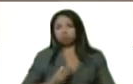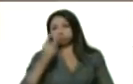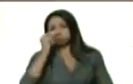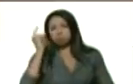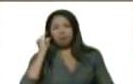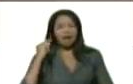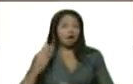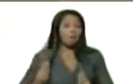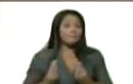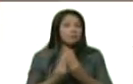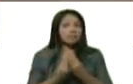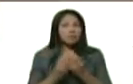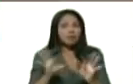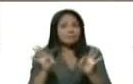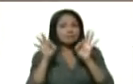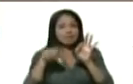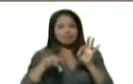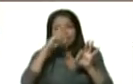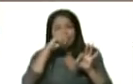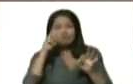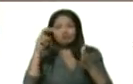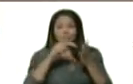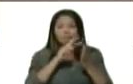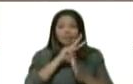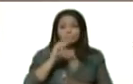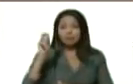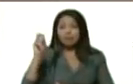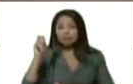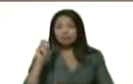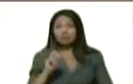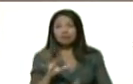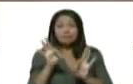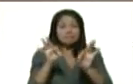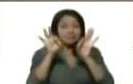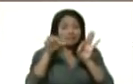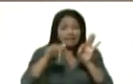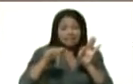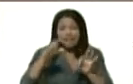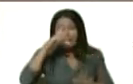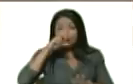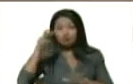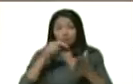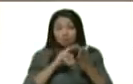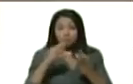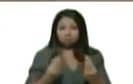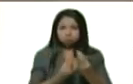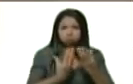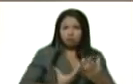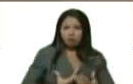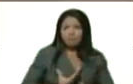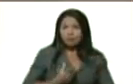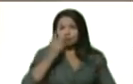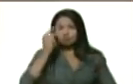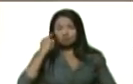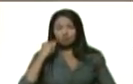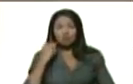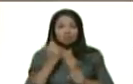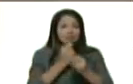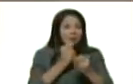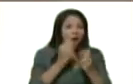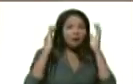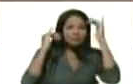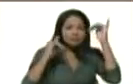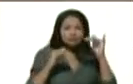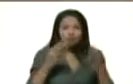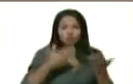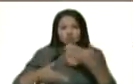alcaldesas, de manera especial este año 2020, de manera muy especial, para la obra social, para la atención